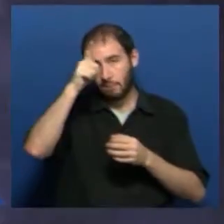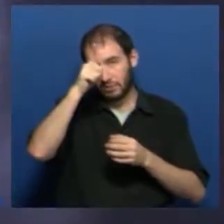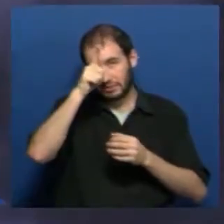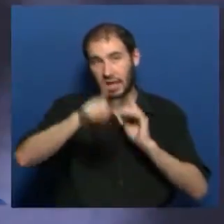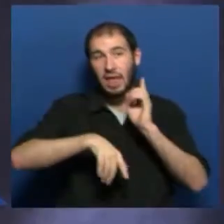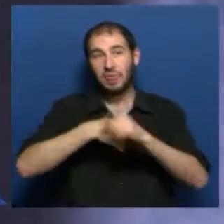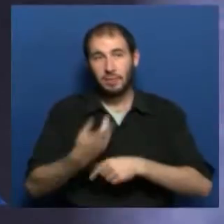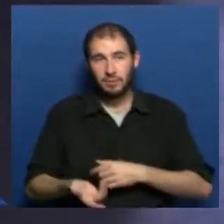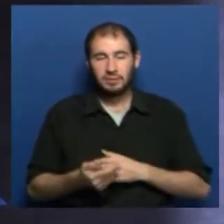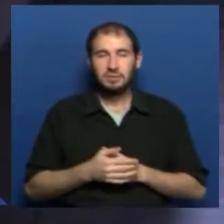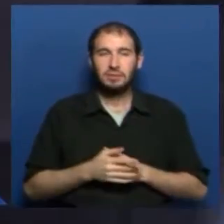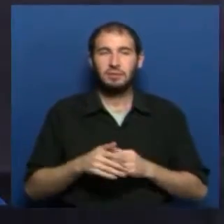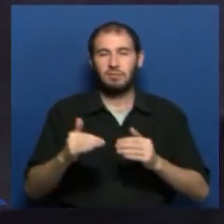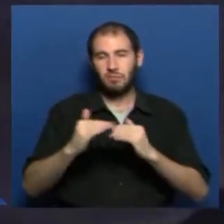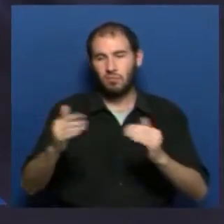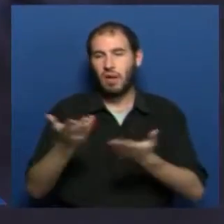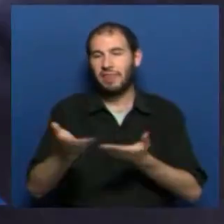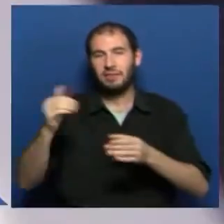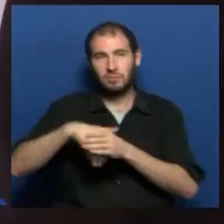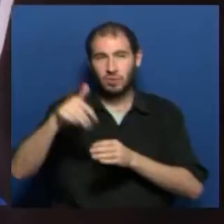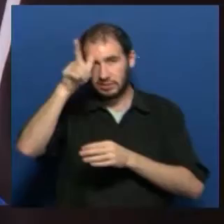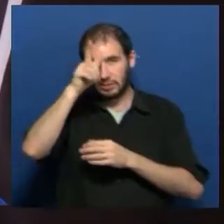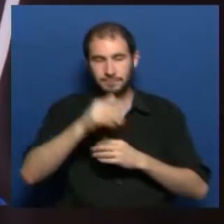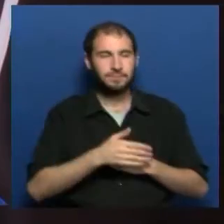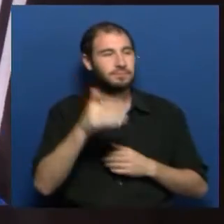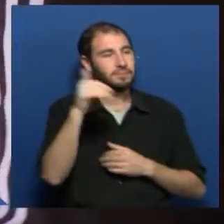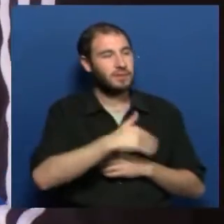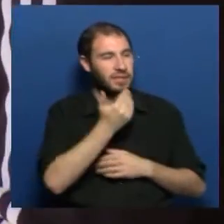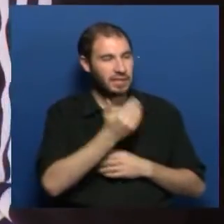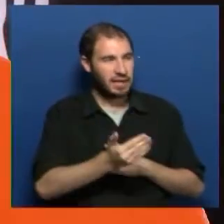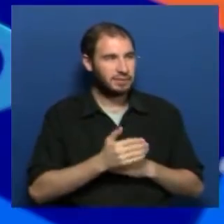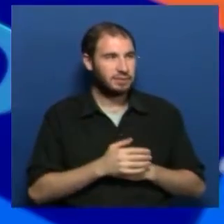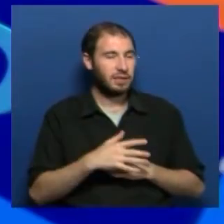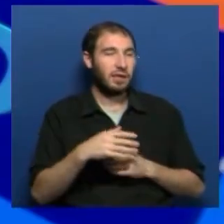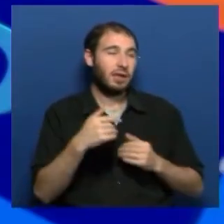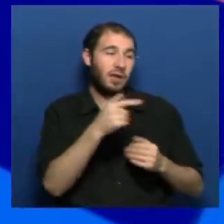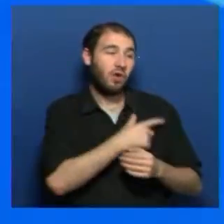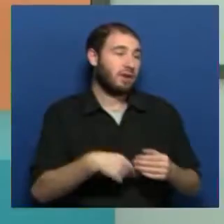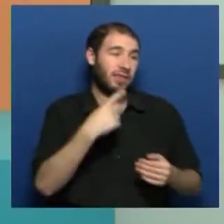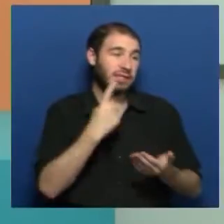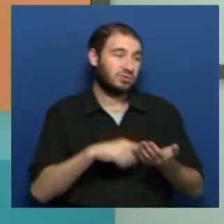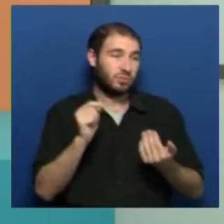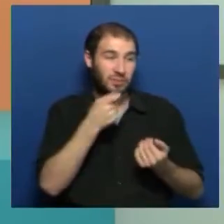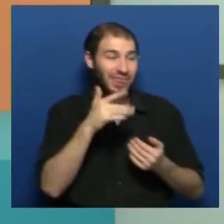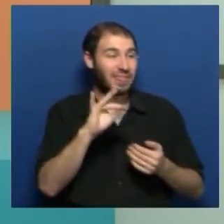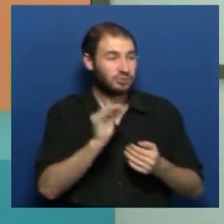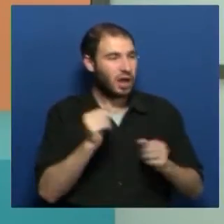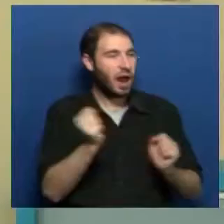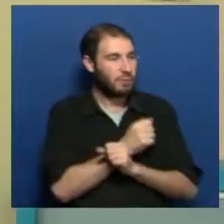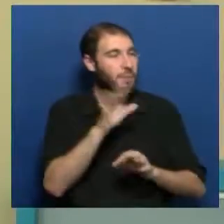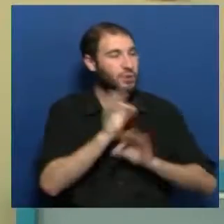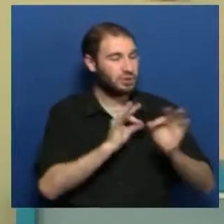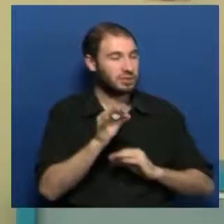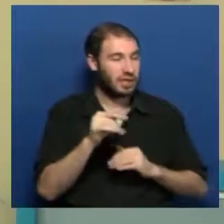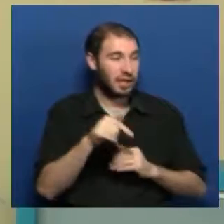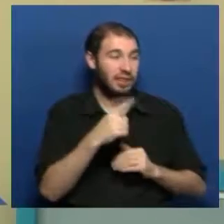después llegaremos a las bases dentro de la policía. Alfredo, gracias por venir. Queda en manos del gobernador, en caso de que pasen diputados este proyecto